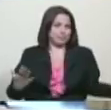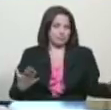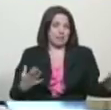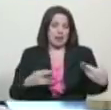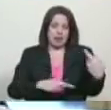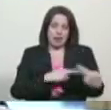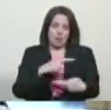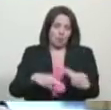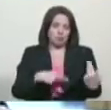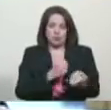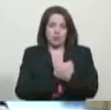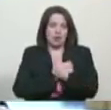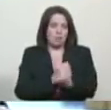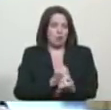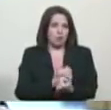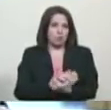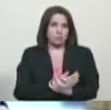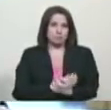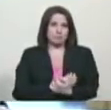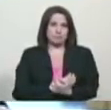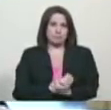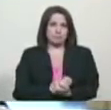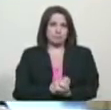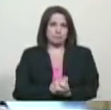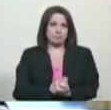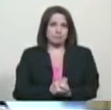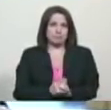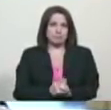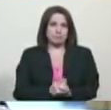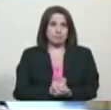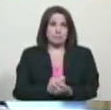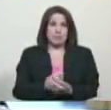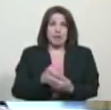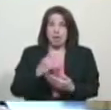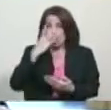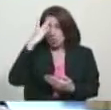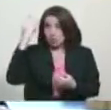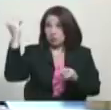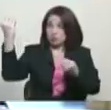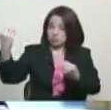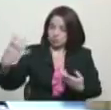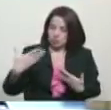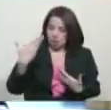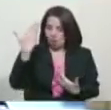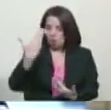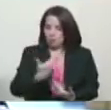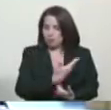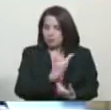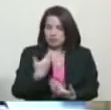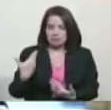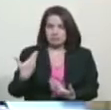amor, del amor. Tenemos la bendición de nuestro Dios, el Creador.